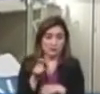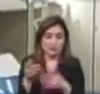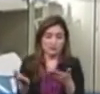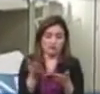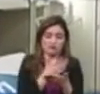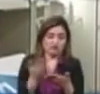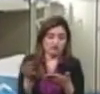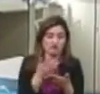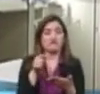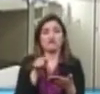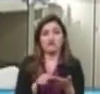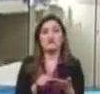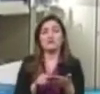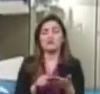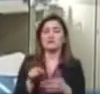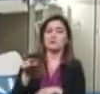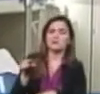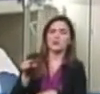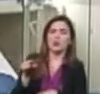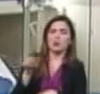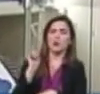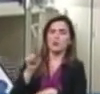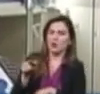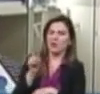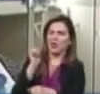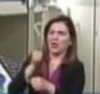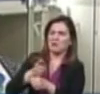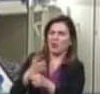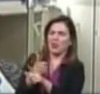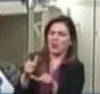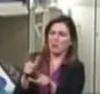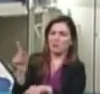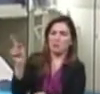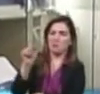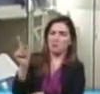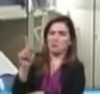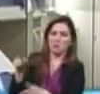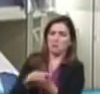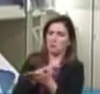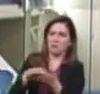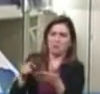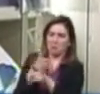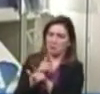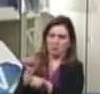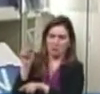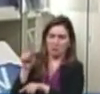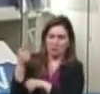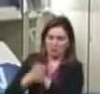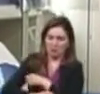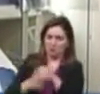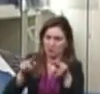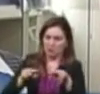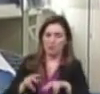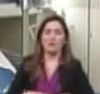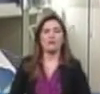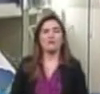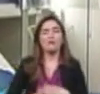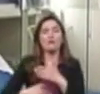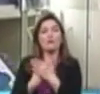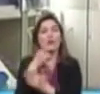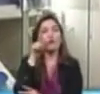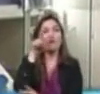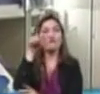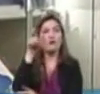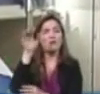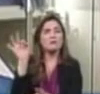y justos para poder revocar un dictamen que se emitió en primera instancia y pues se ha delegado a un nuevo fiscal